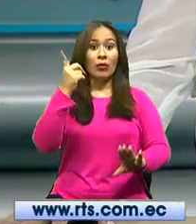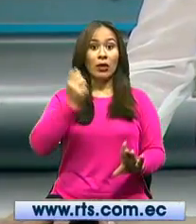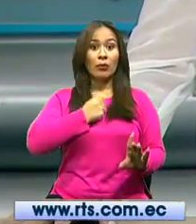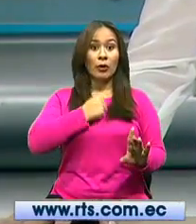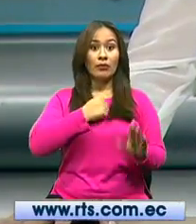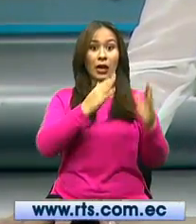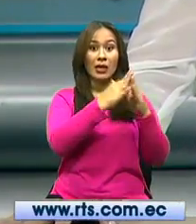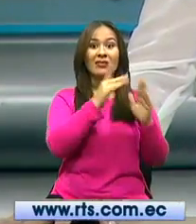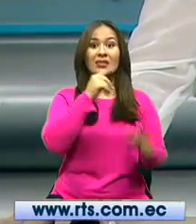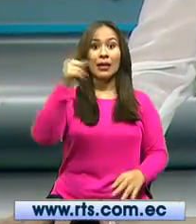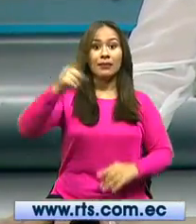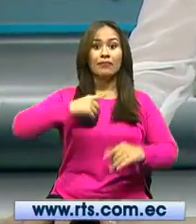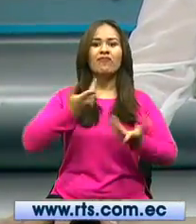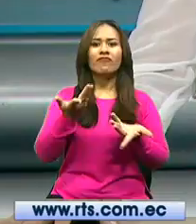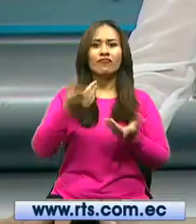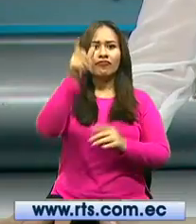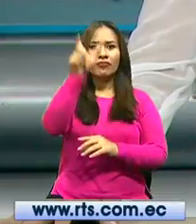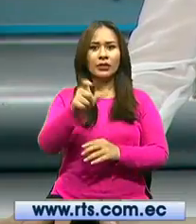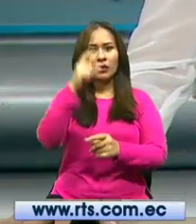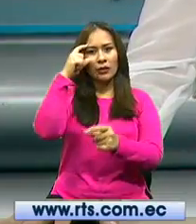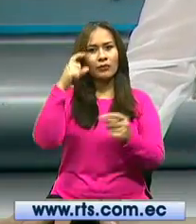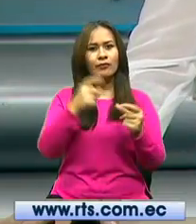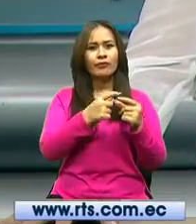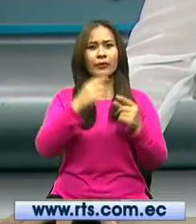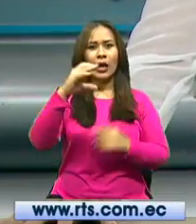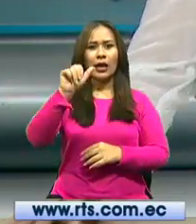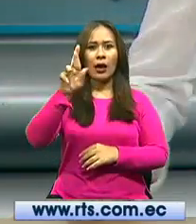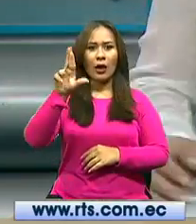Estado, Carlos Pólit. Les tenemos un informe.